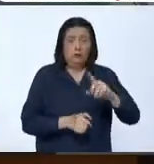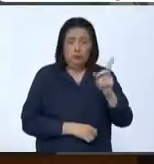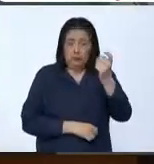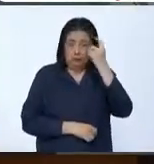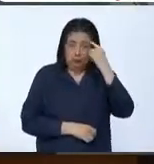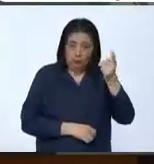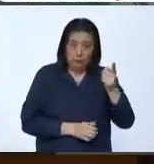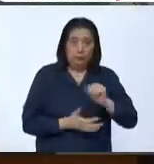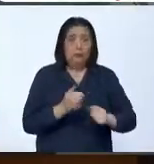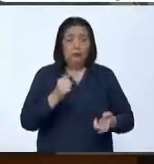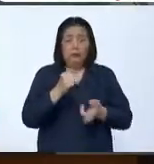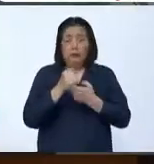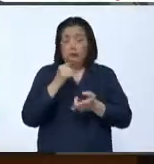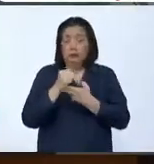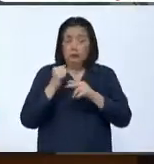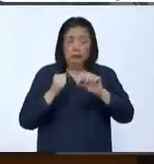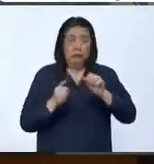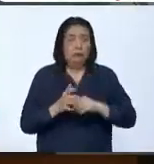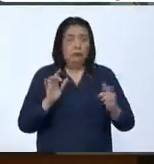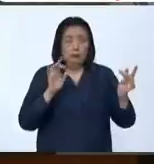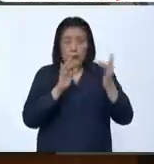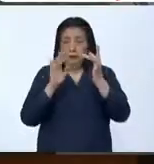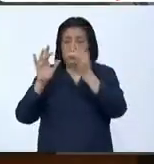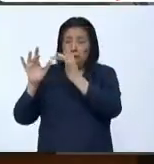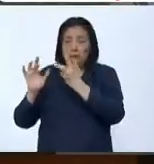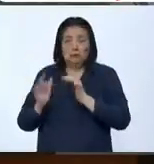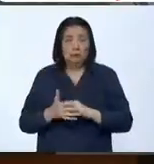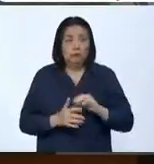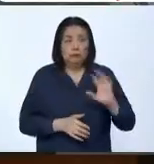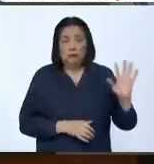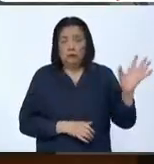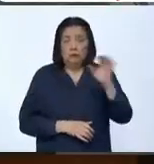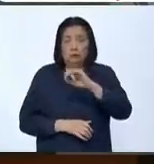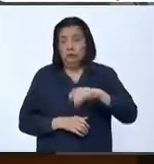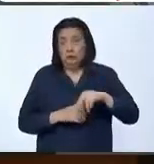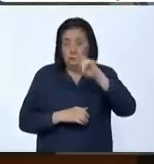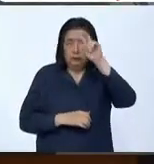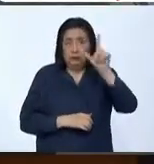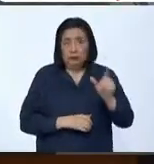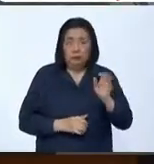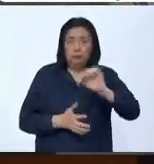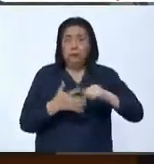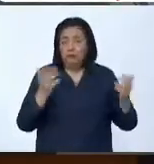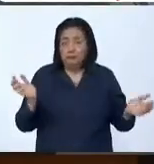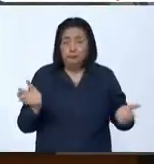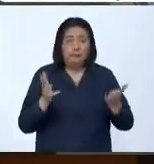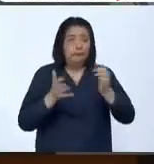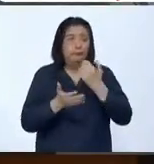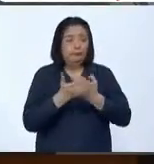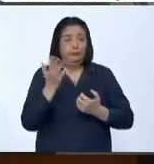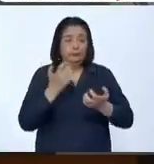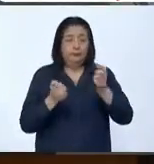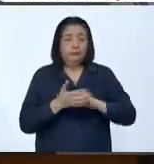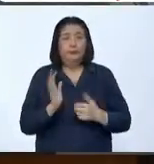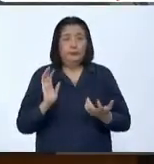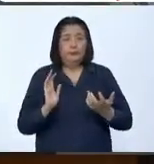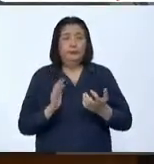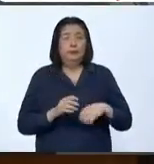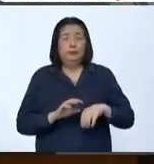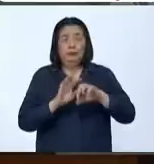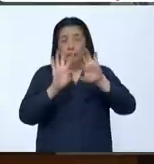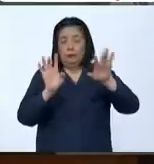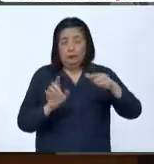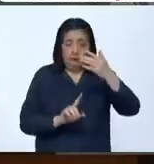política garantizaremos la conectividad en todo el país impulsaremos la economía digital